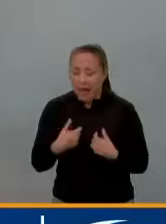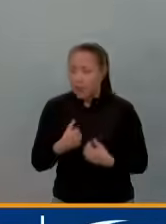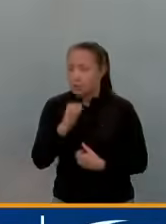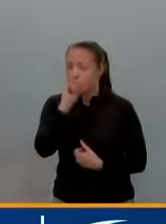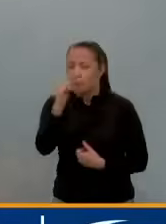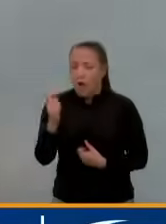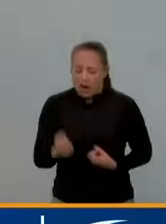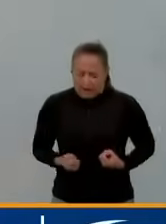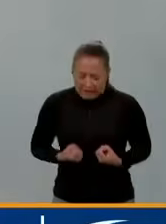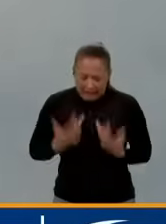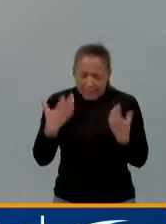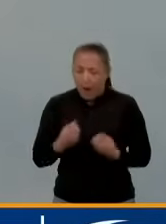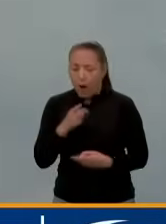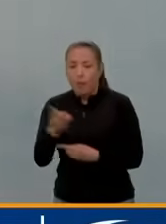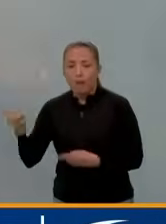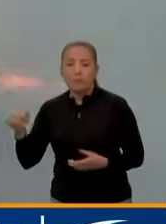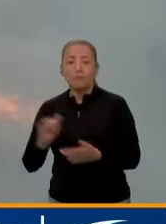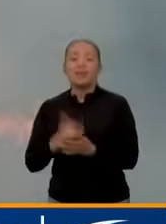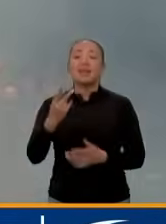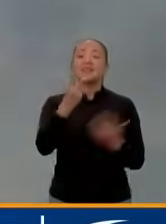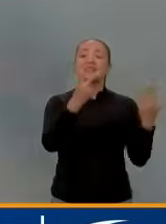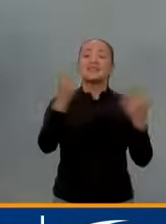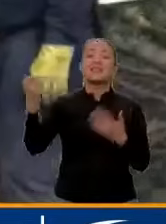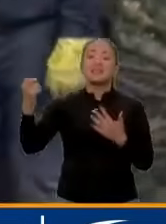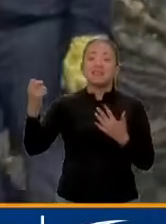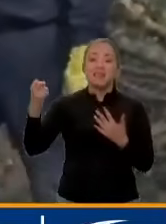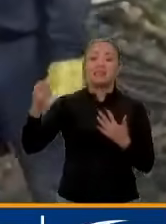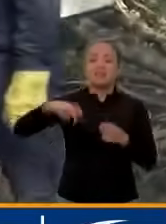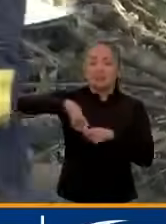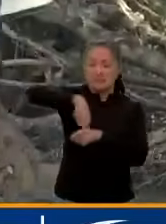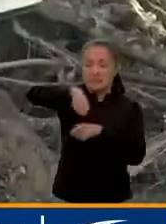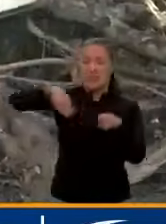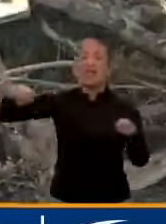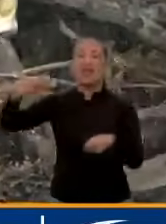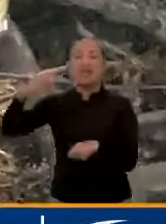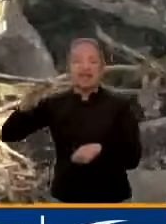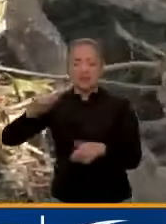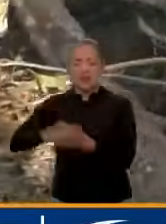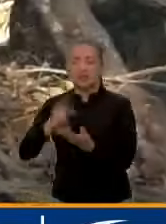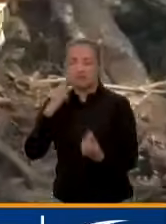776 hectáreas de bosque ya han sido consumidas por los incendios en Casanare.